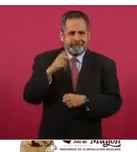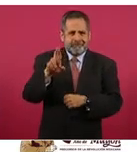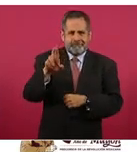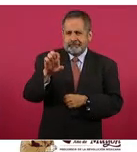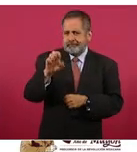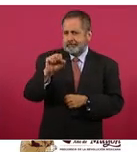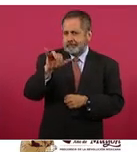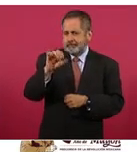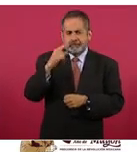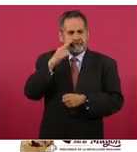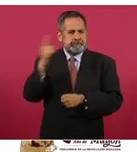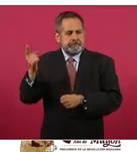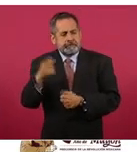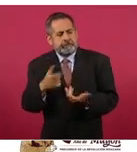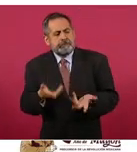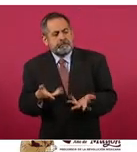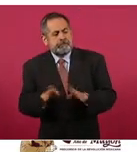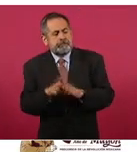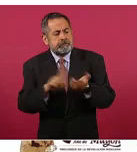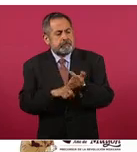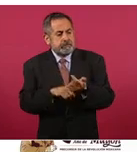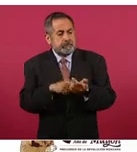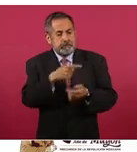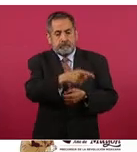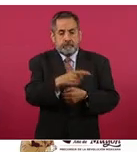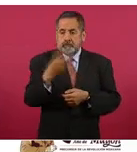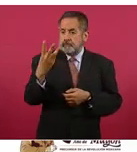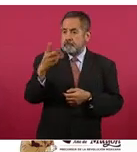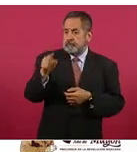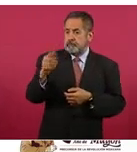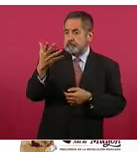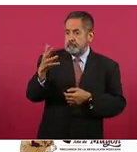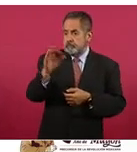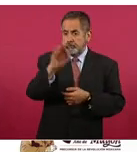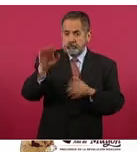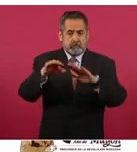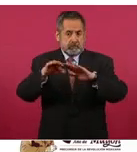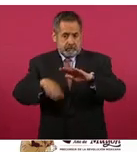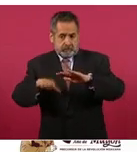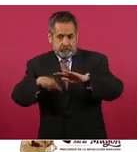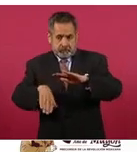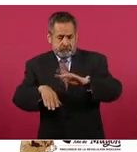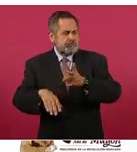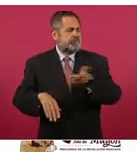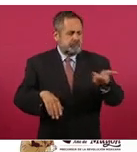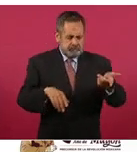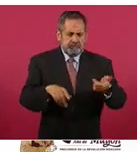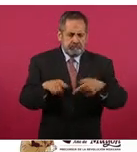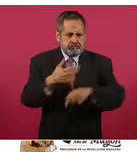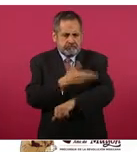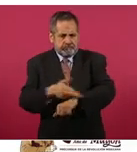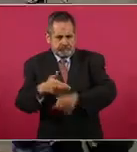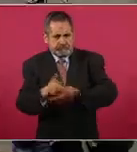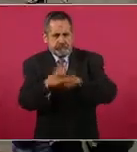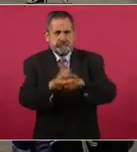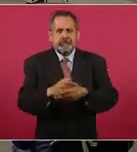se consideran a los contribuyentes con menos de 3.5, están varios intervalos. El primero es hasta